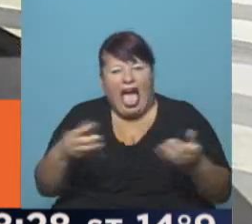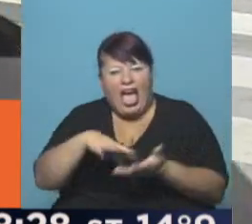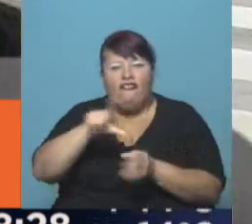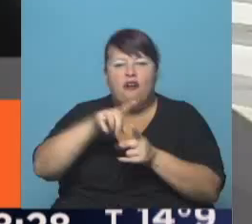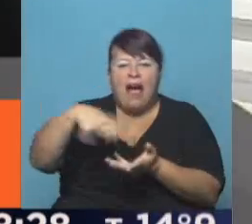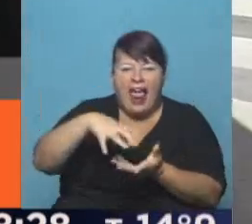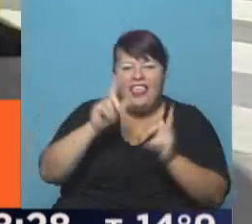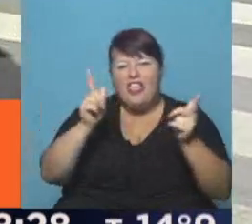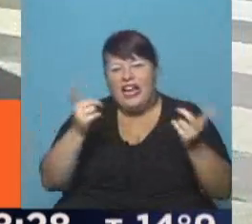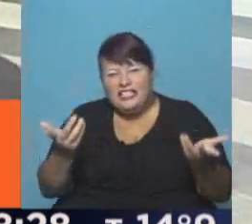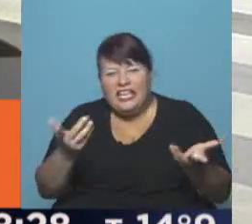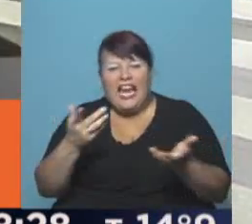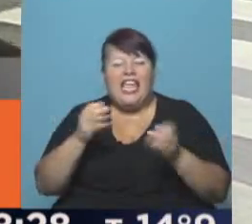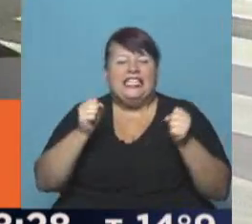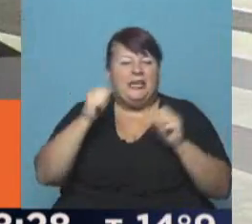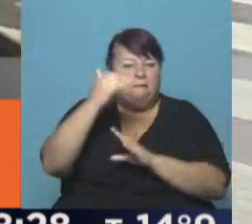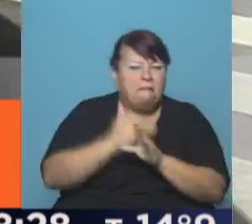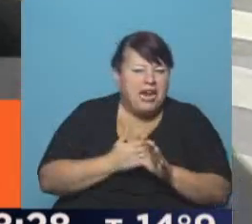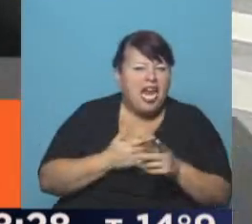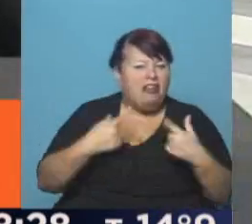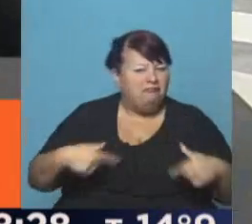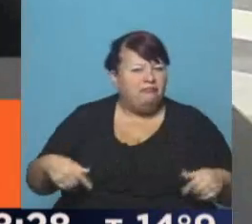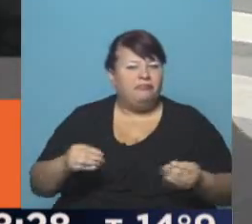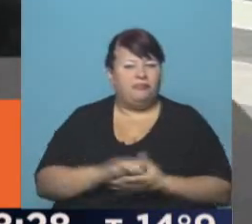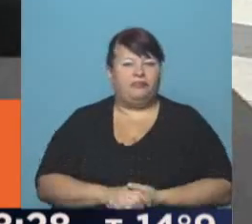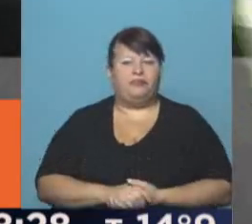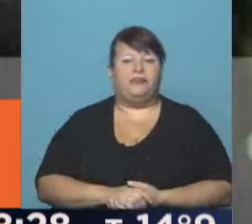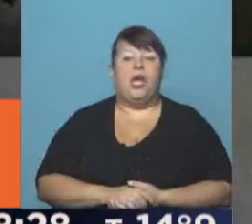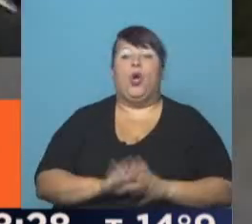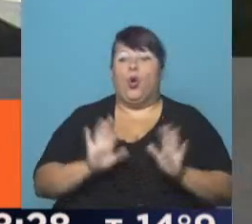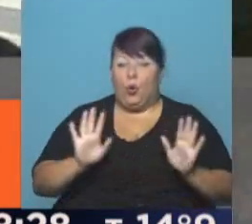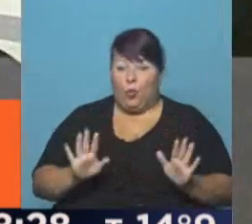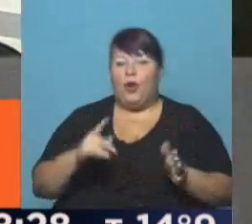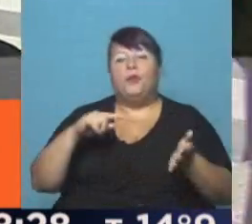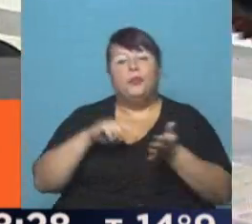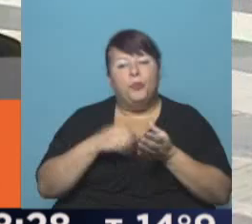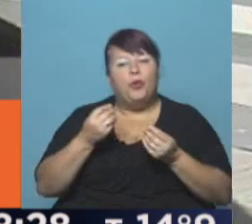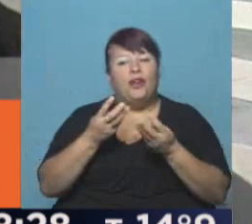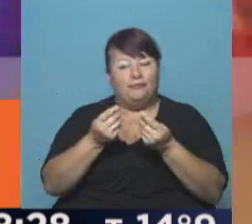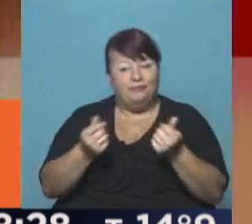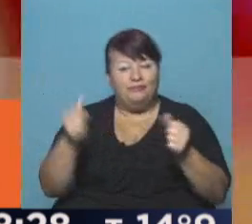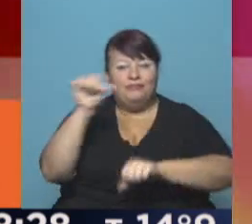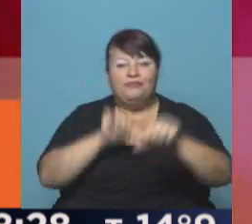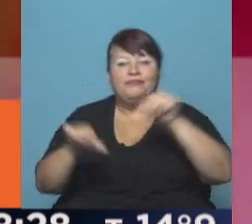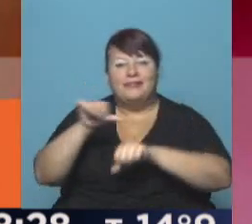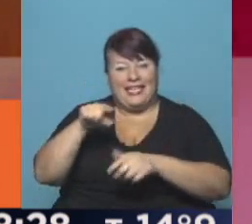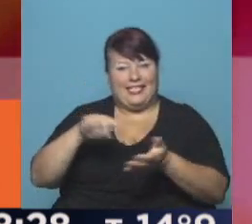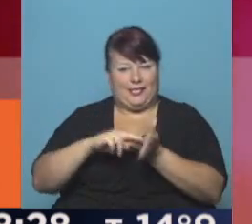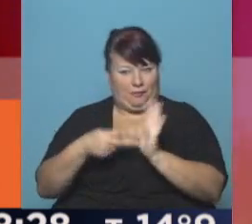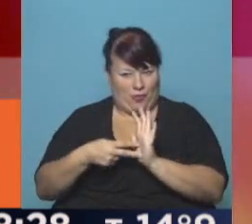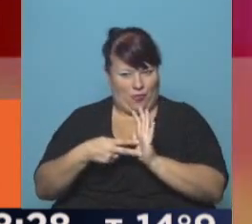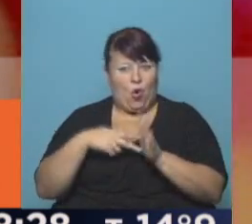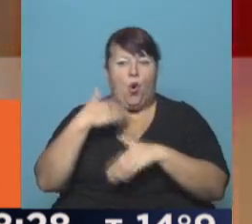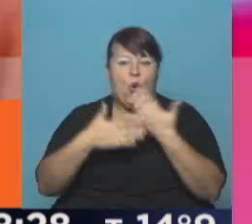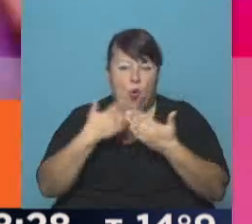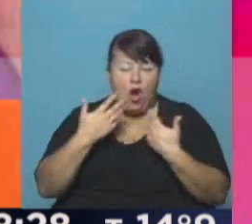gelatinoso, divertido, que quita el estrés y esas cosas. Bueno, el tema es el producto con el que se hace. Ese juego